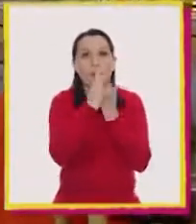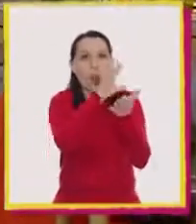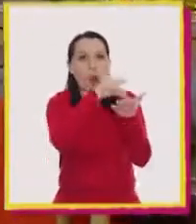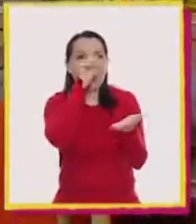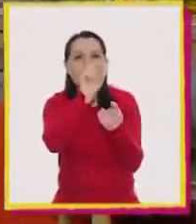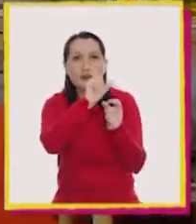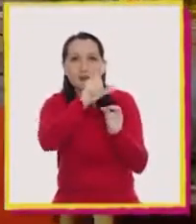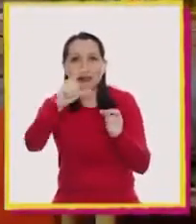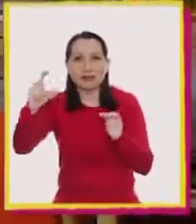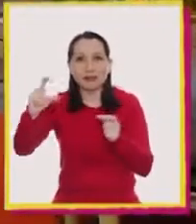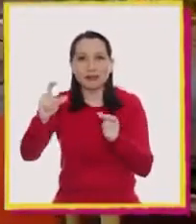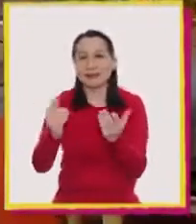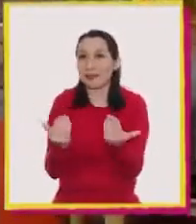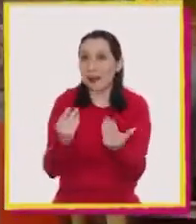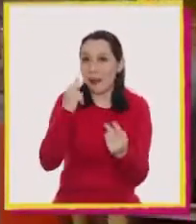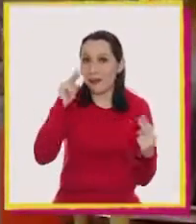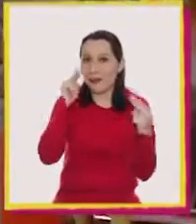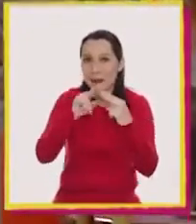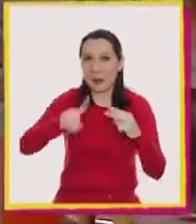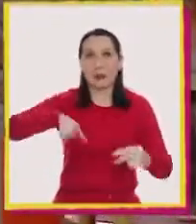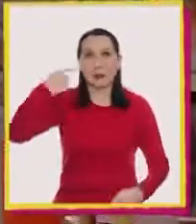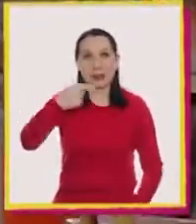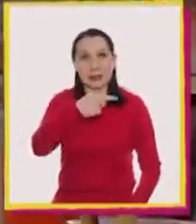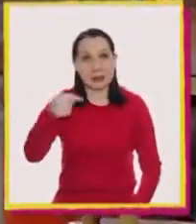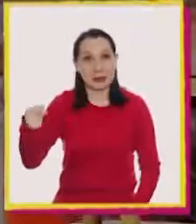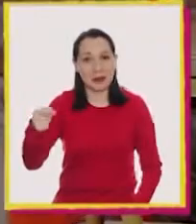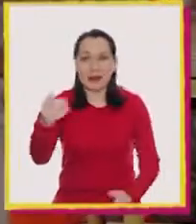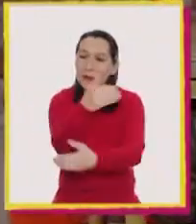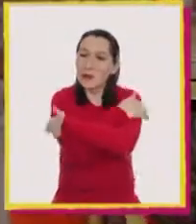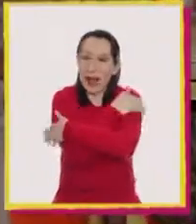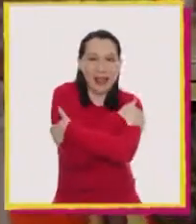buscando nuevos patrones. Los espero la próxima